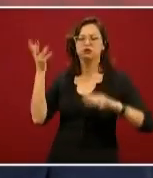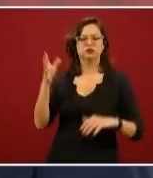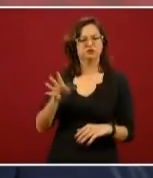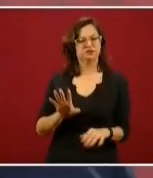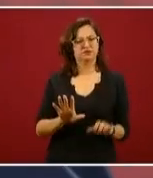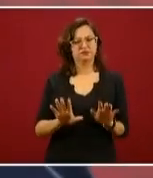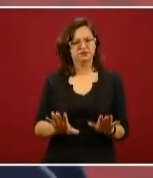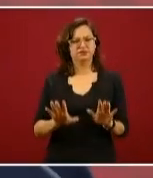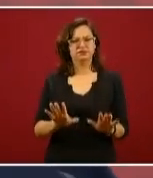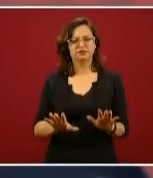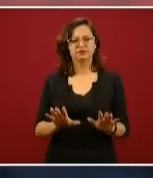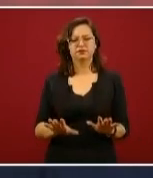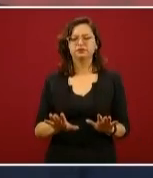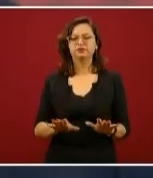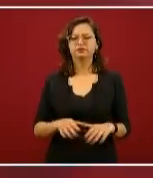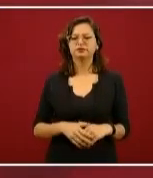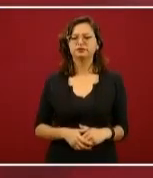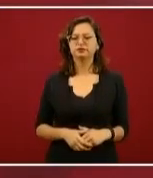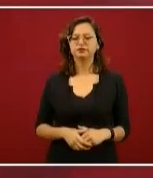sin